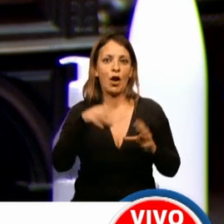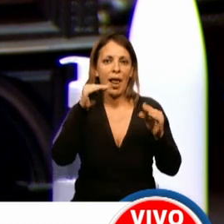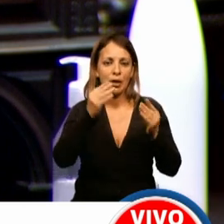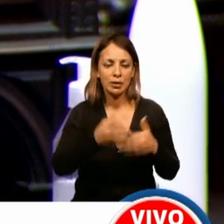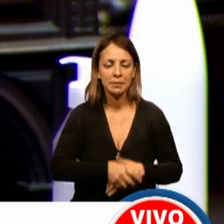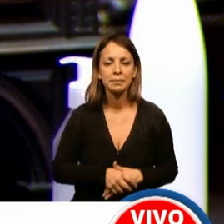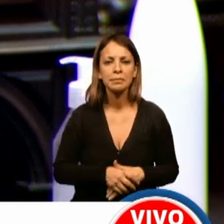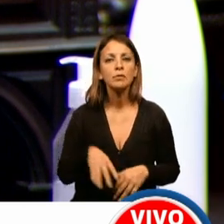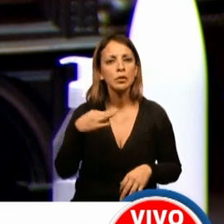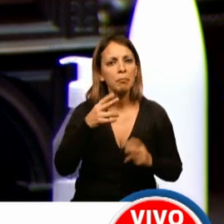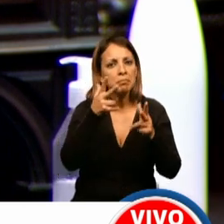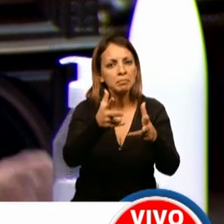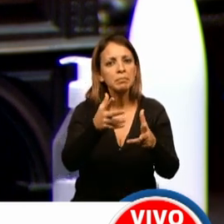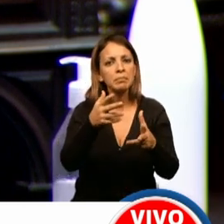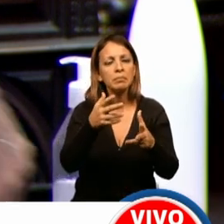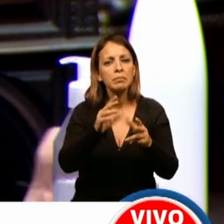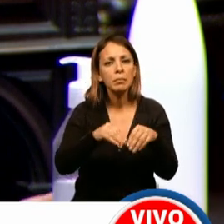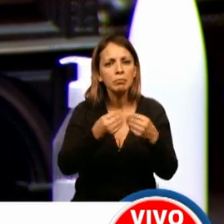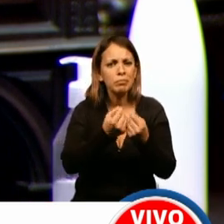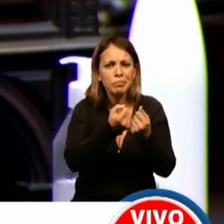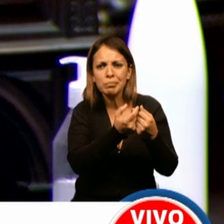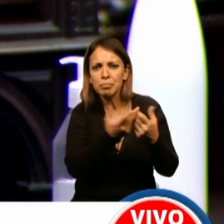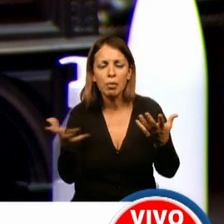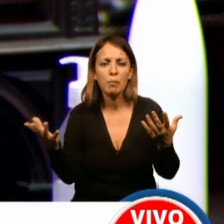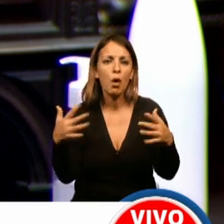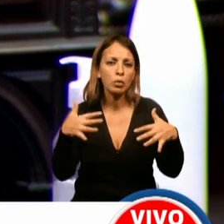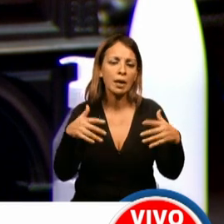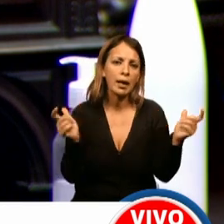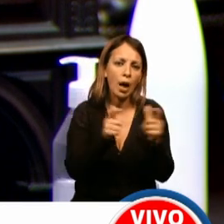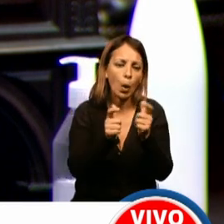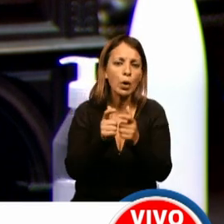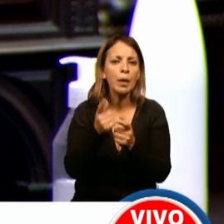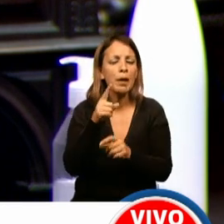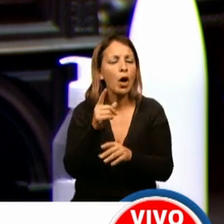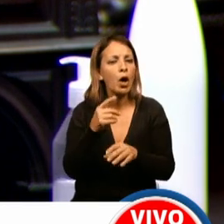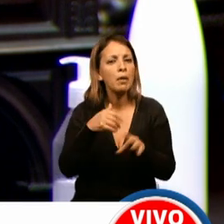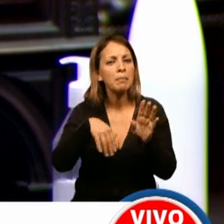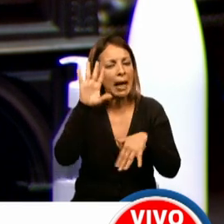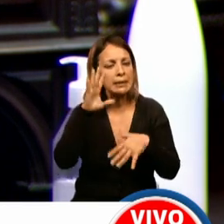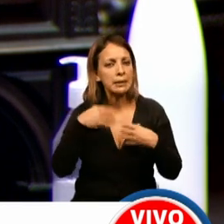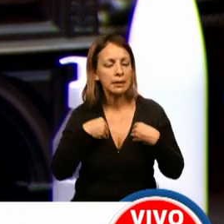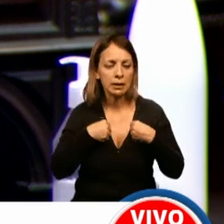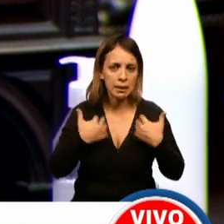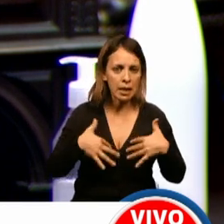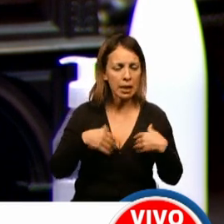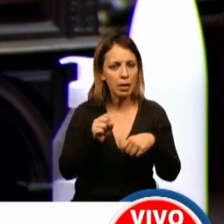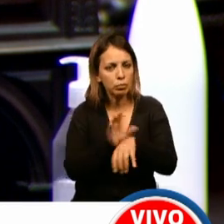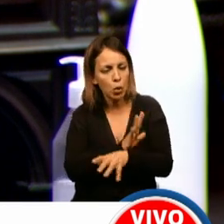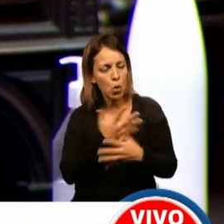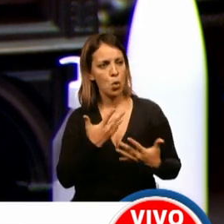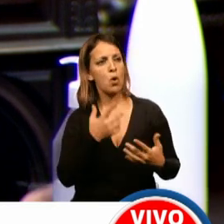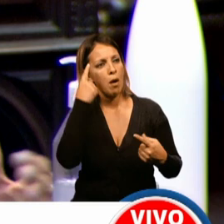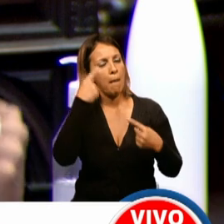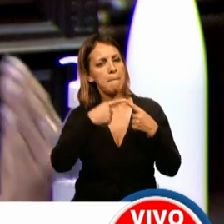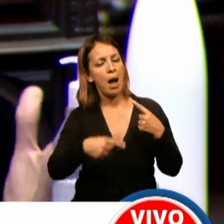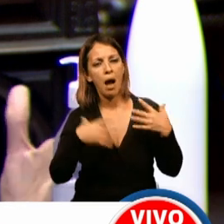debo destacar que se llevaron a cabo muchísimas reuniones informativas pero creo que las más sensibles y las que nos ayudaron a